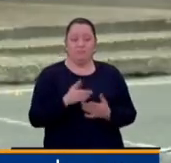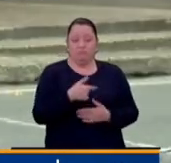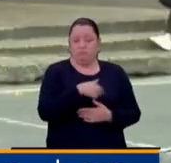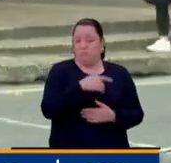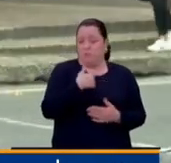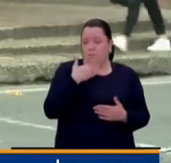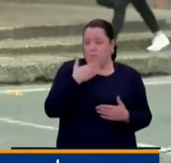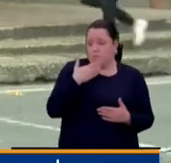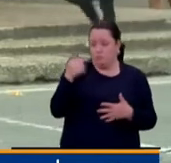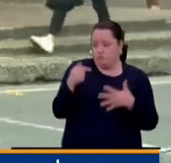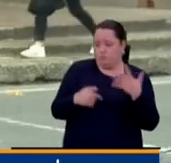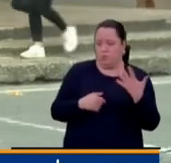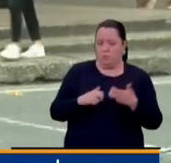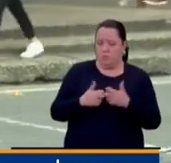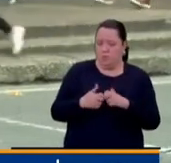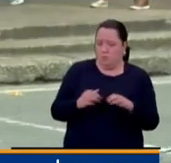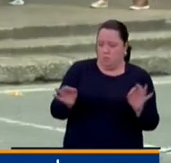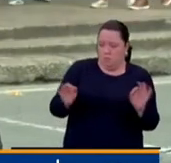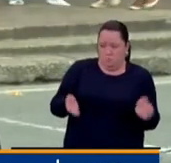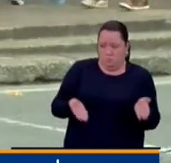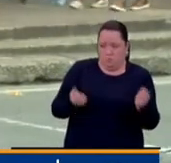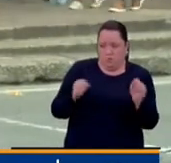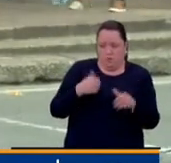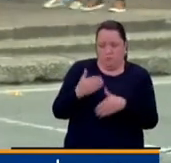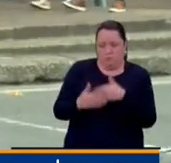ningún impedimento para adelantar esta labor. Veamos.